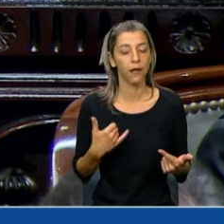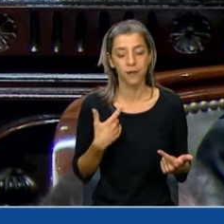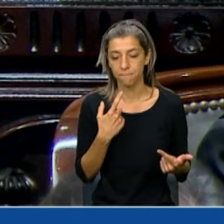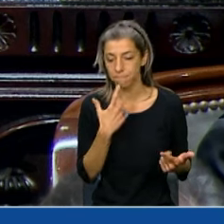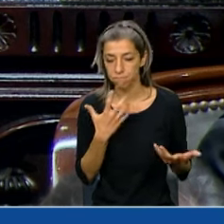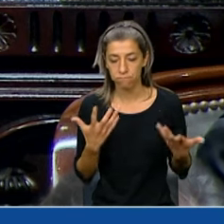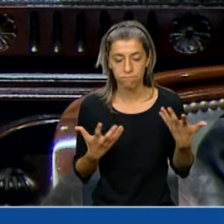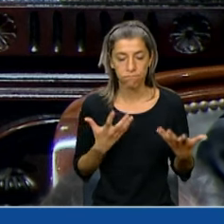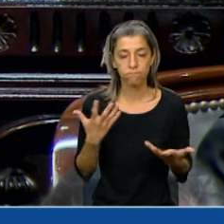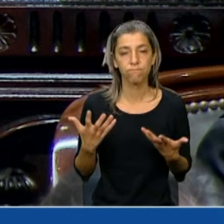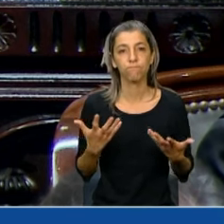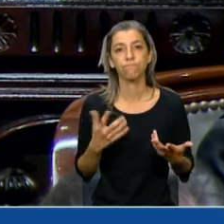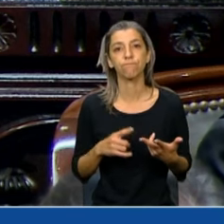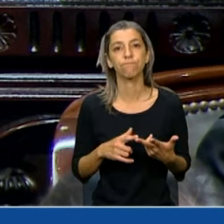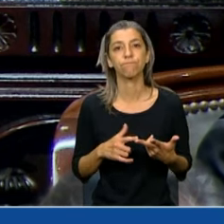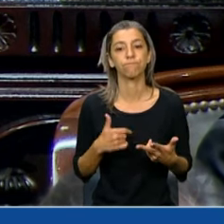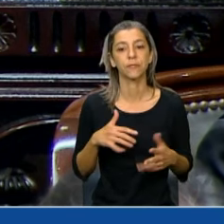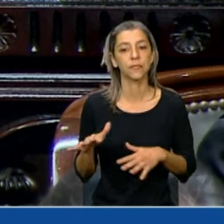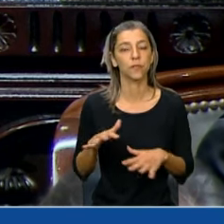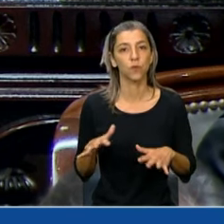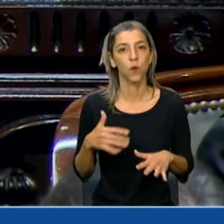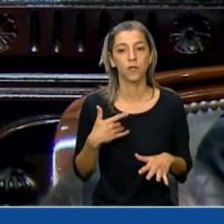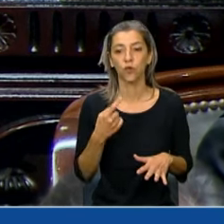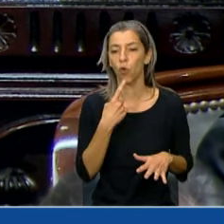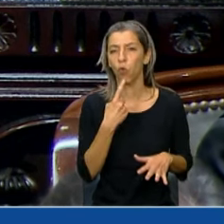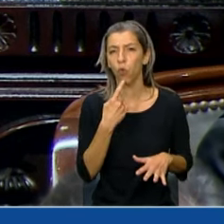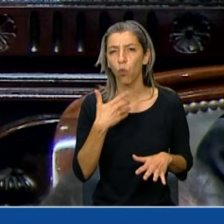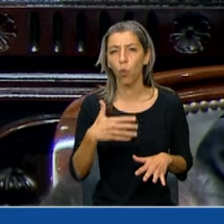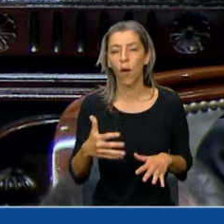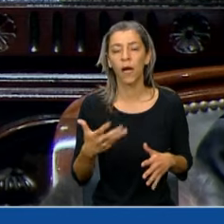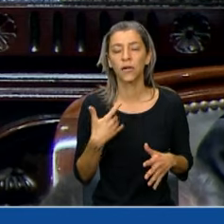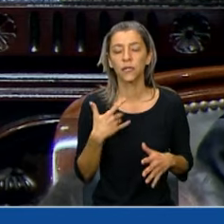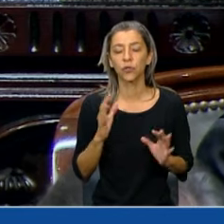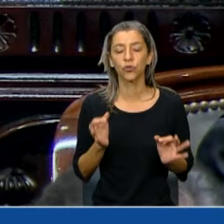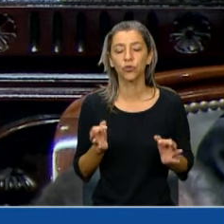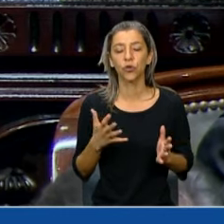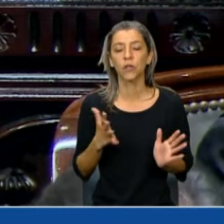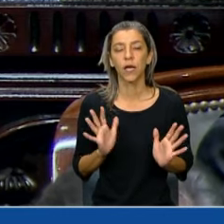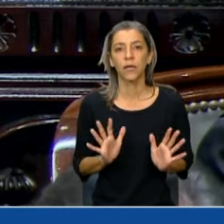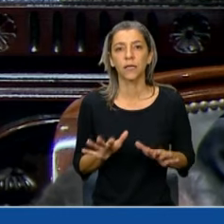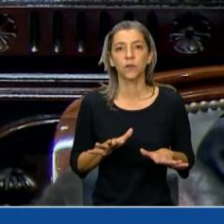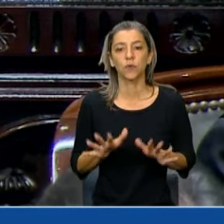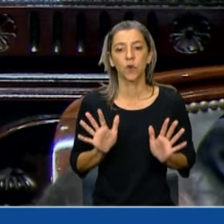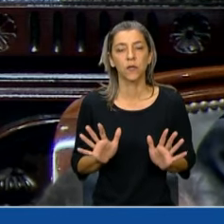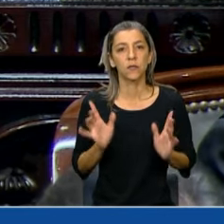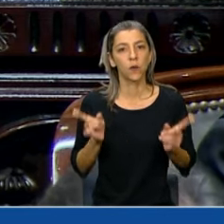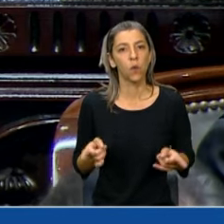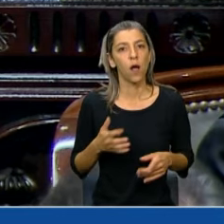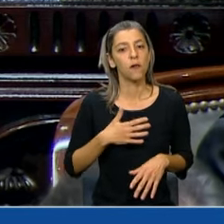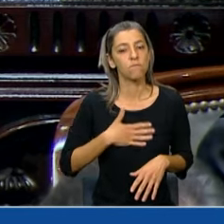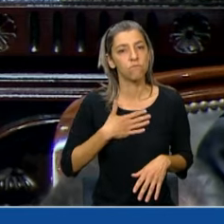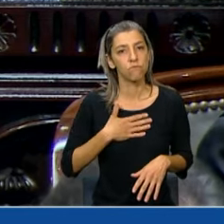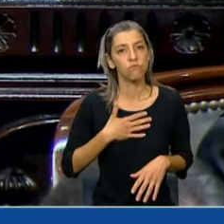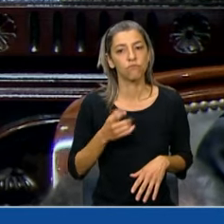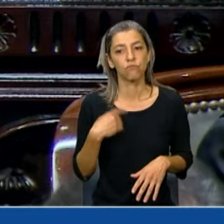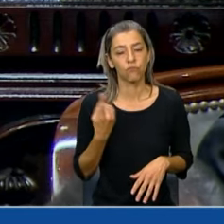ante tiempos inciertos celebramos que estemos discutiendo